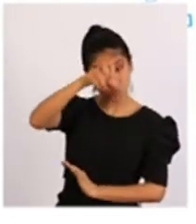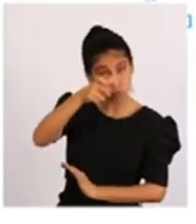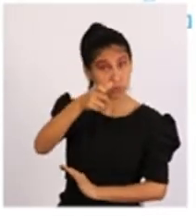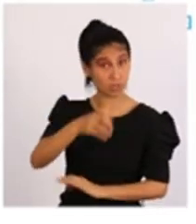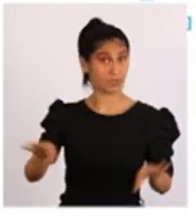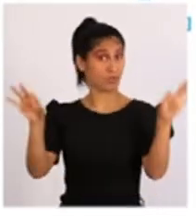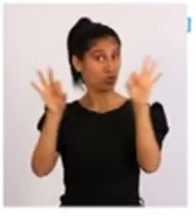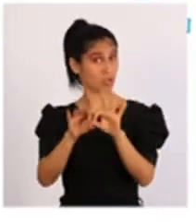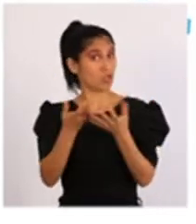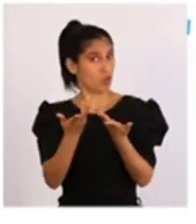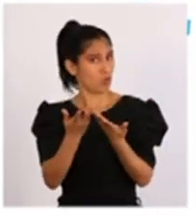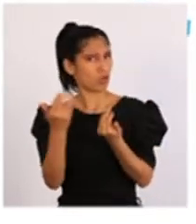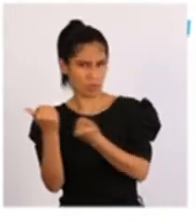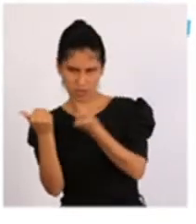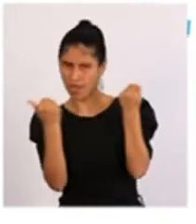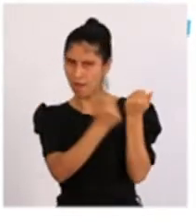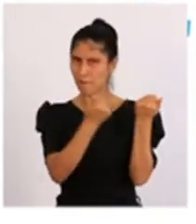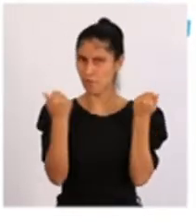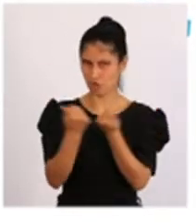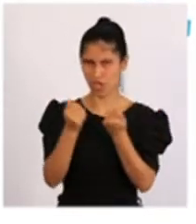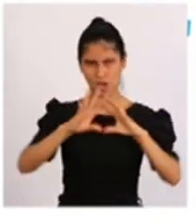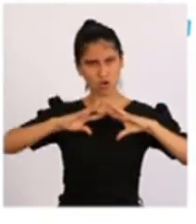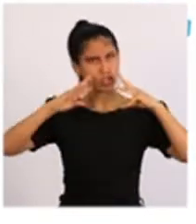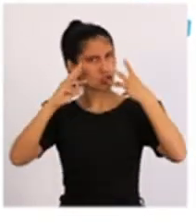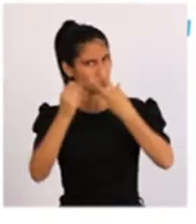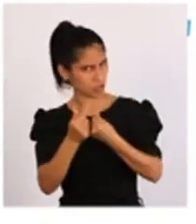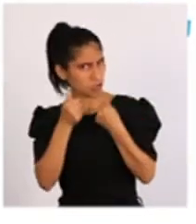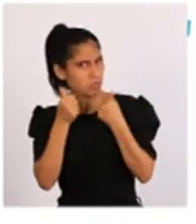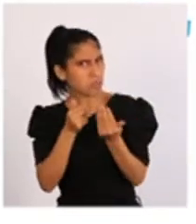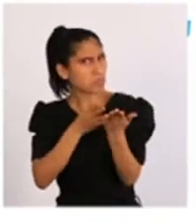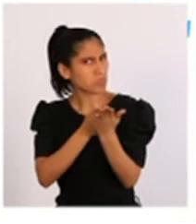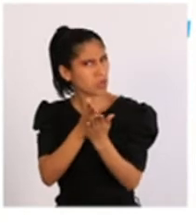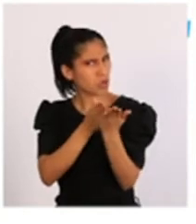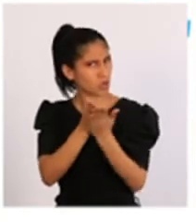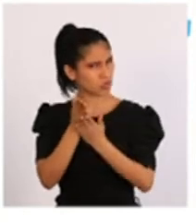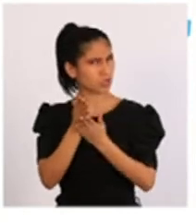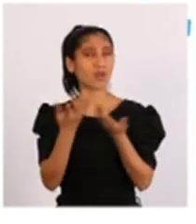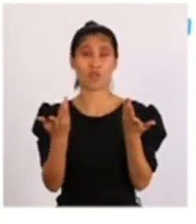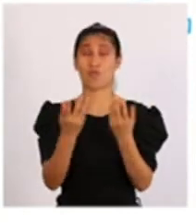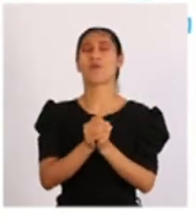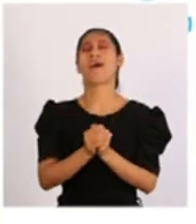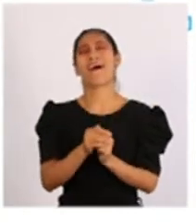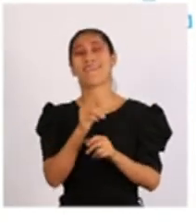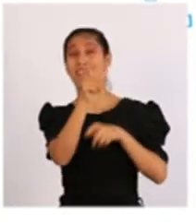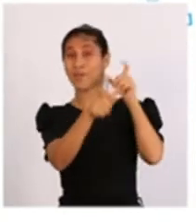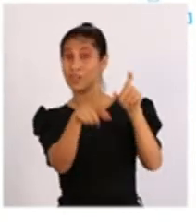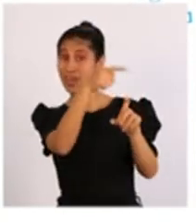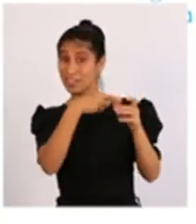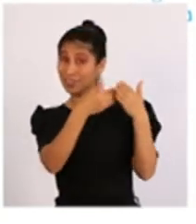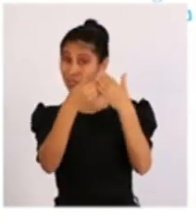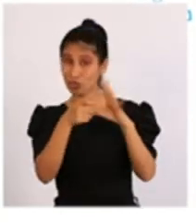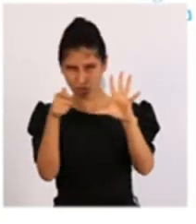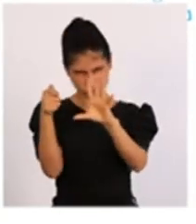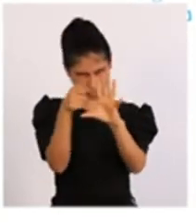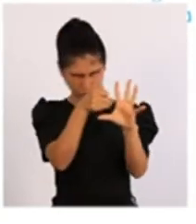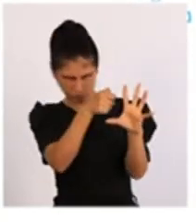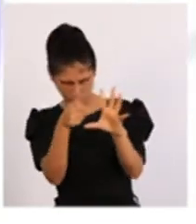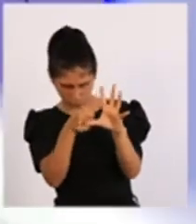una sociedad equitativa y justa? ¡Aprendiendo de los científicos que conservan el